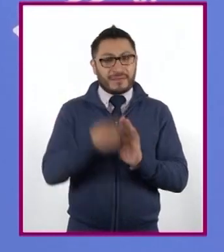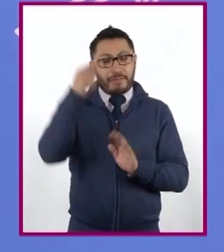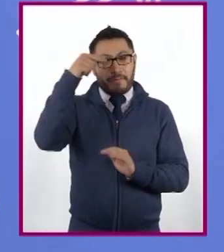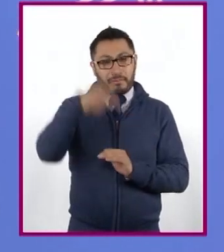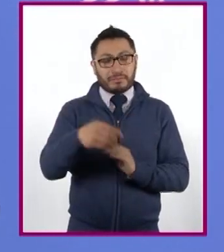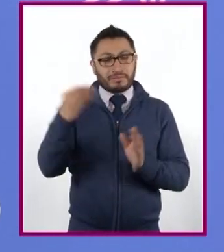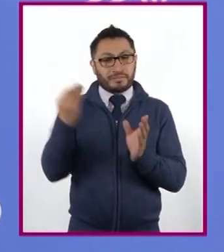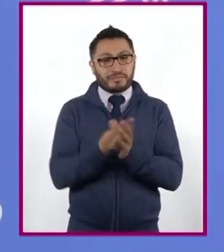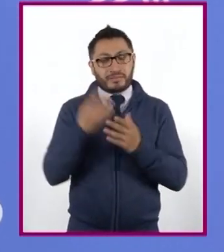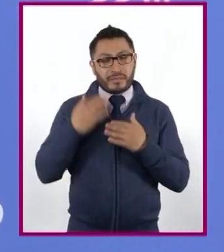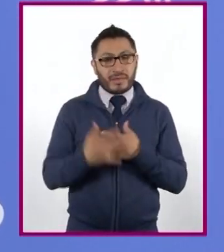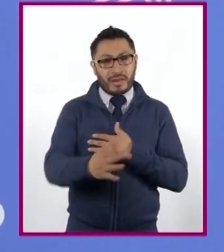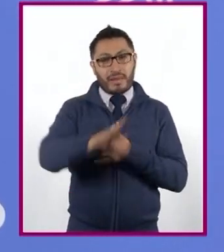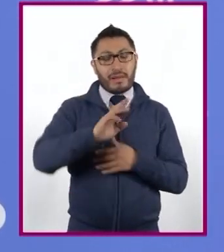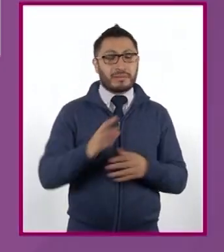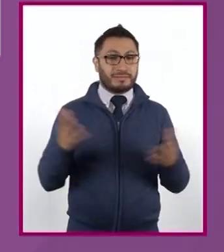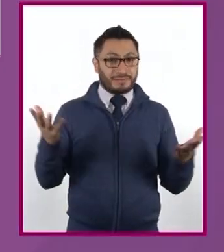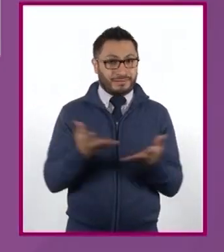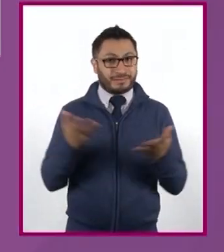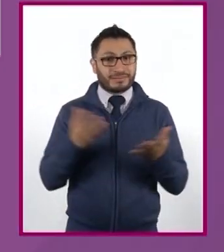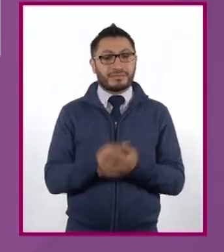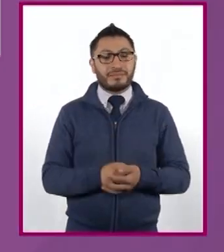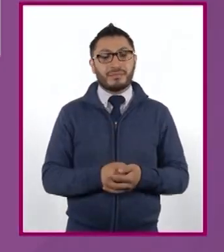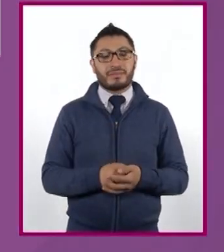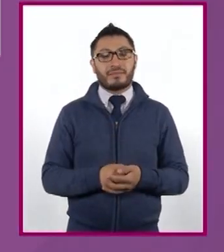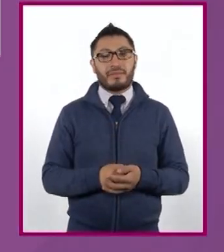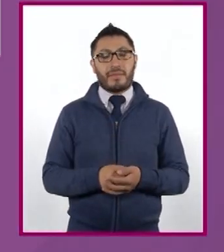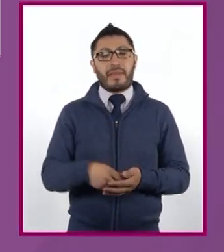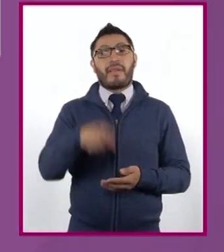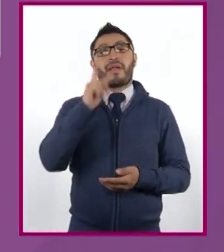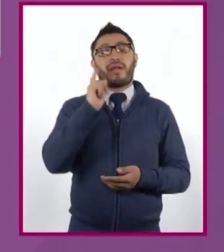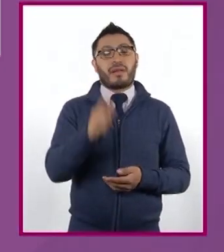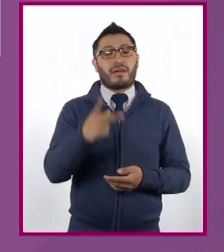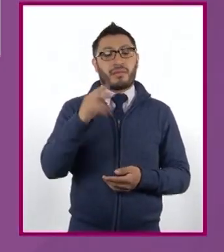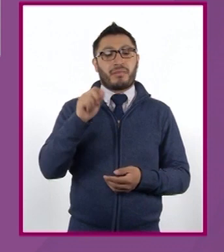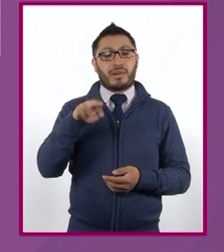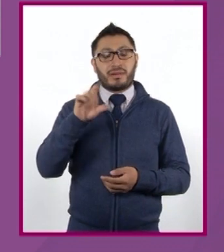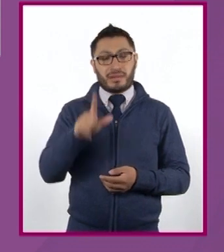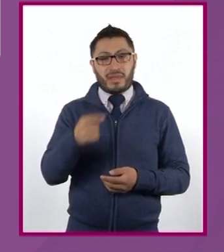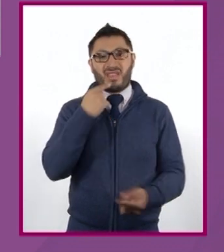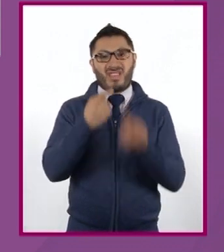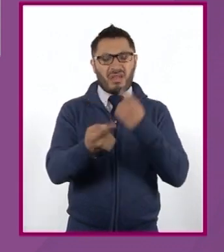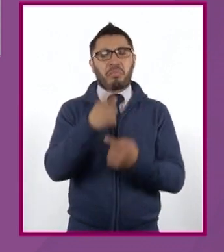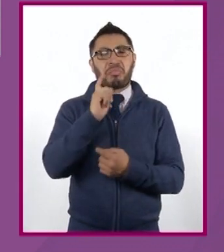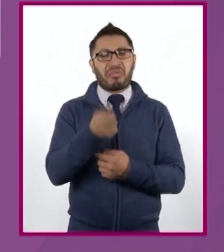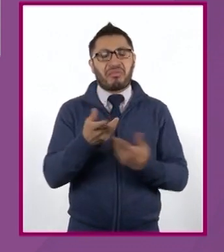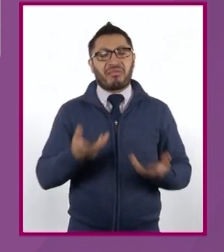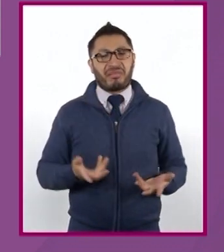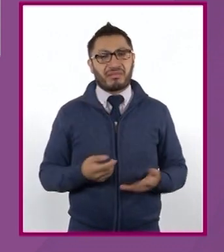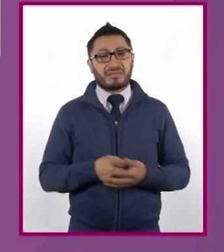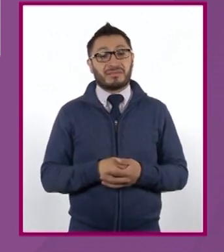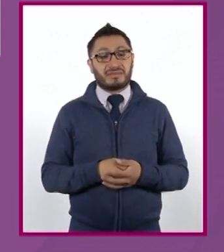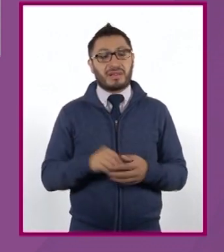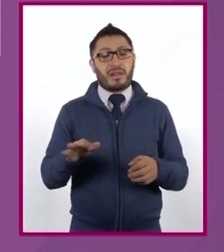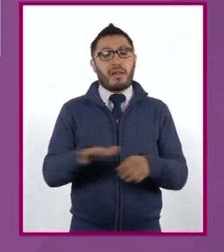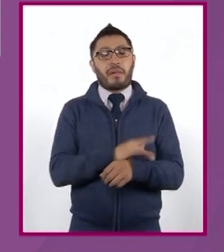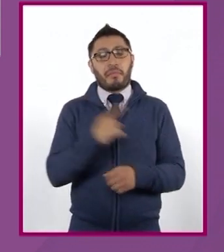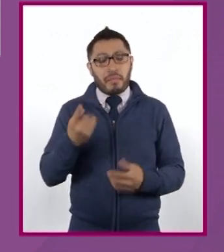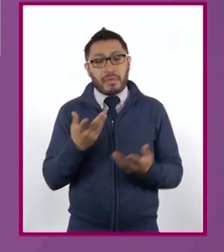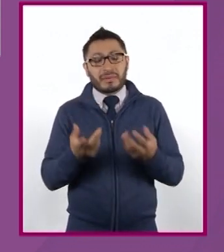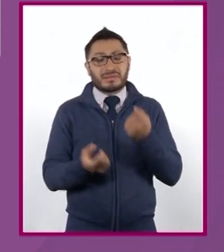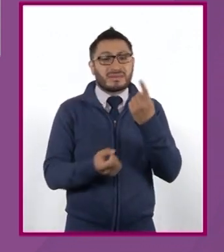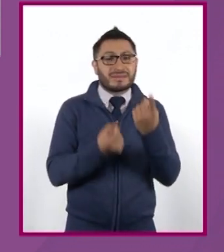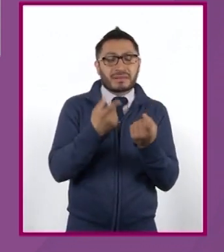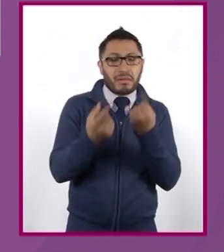el transcurso de esta sesión. ¿Qué es un panel de discusión? ¿Por qué en algunos